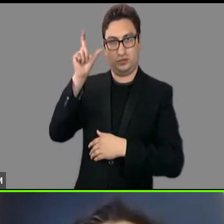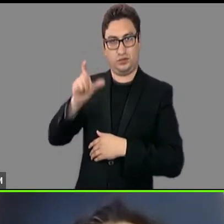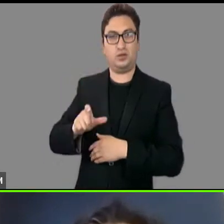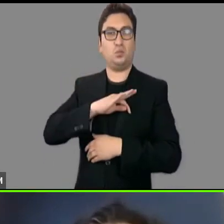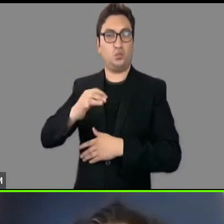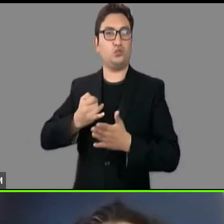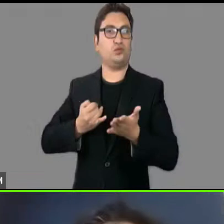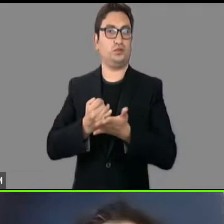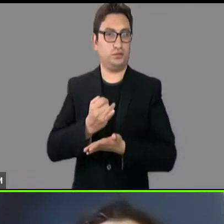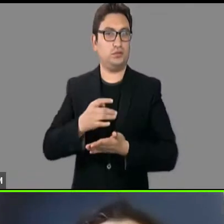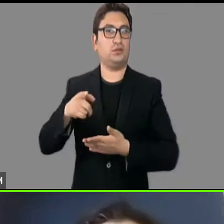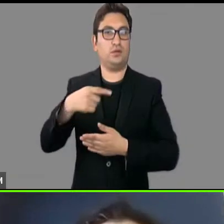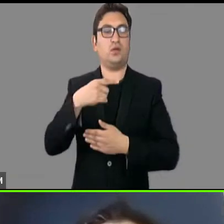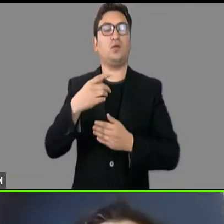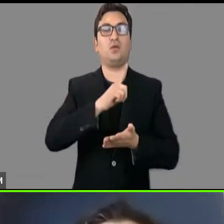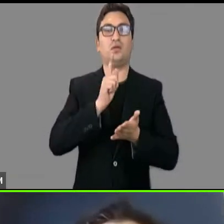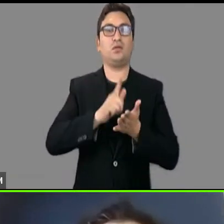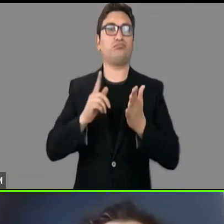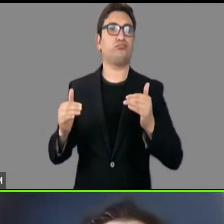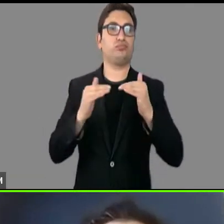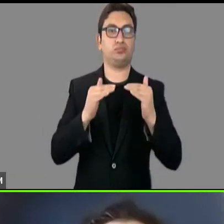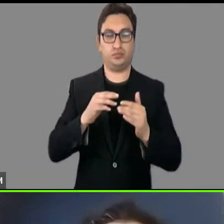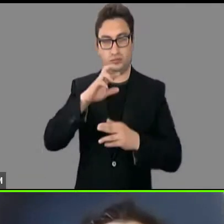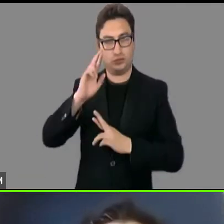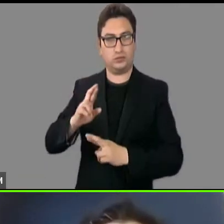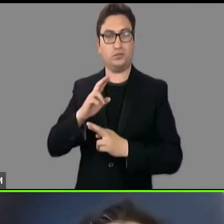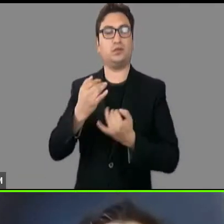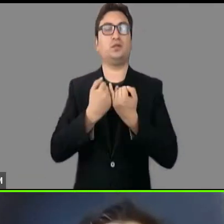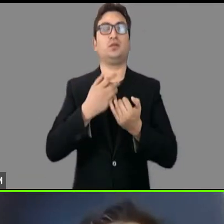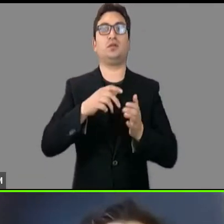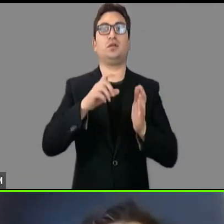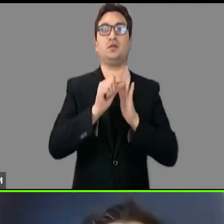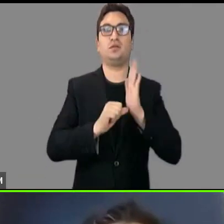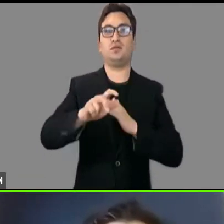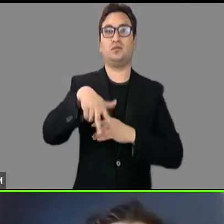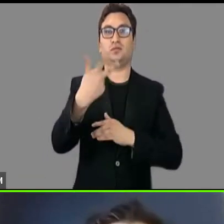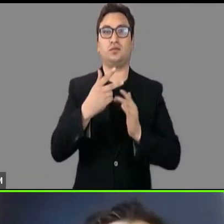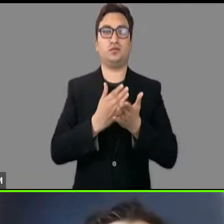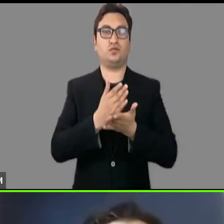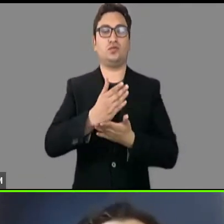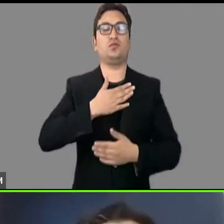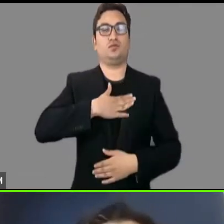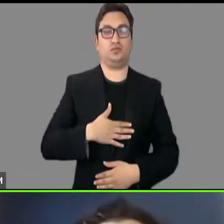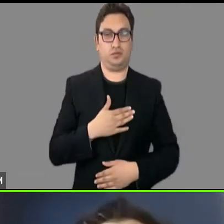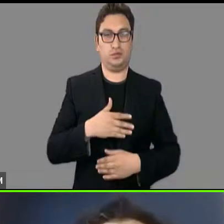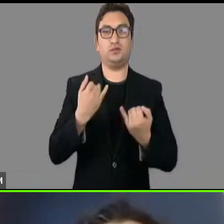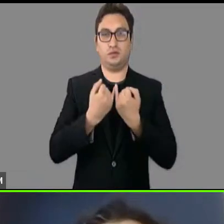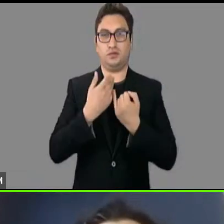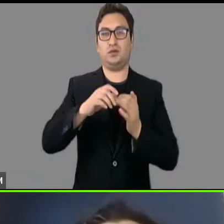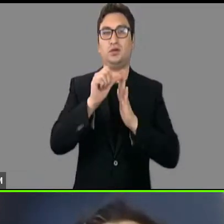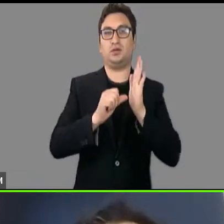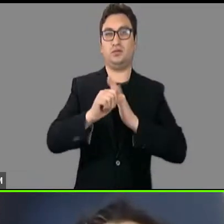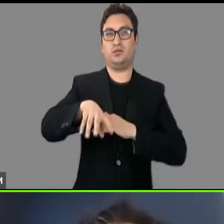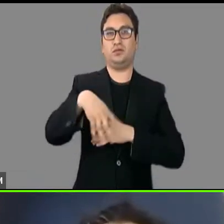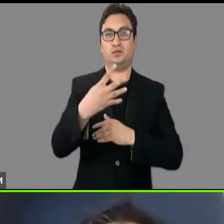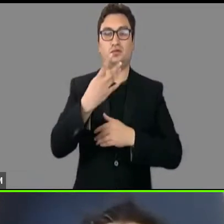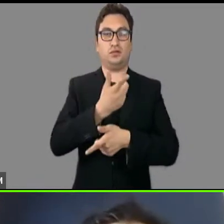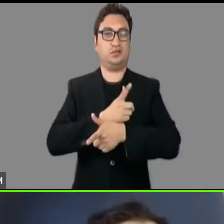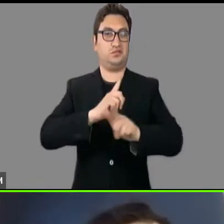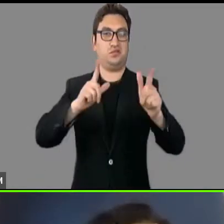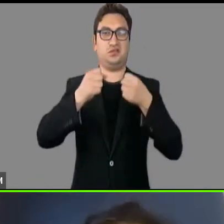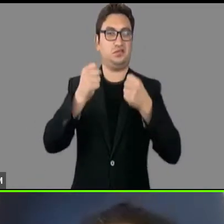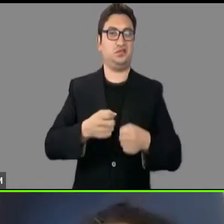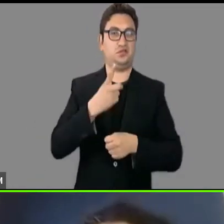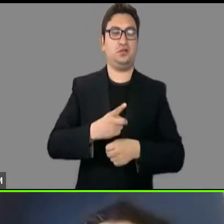el artículo 13, acceso a la justicia, y finalmente el artículo 14, el derecho a la libertad y seguridad. Y en las recomendaciones que hizo el comité al